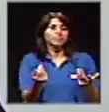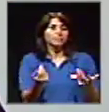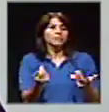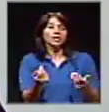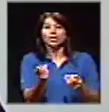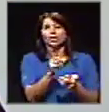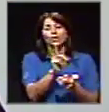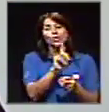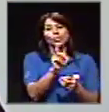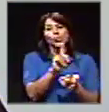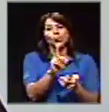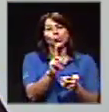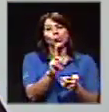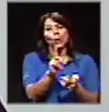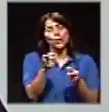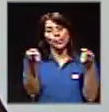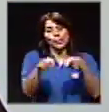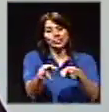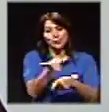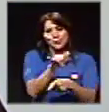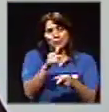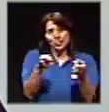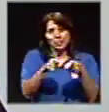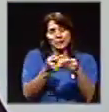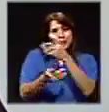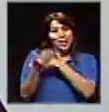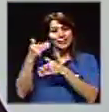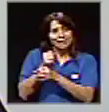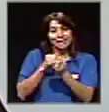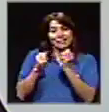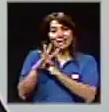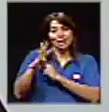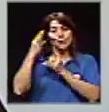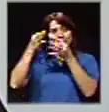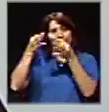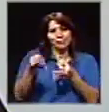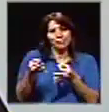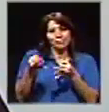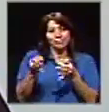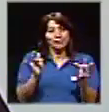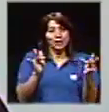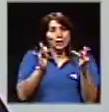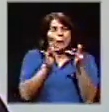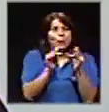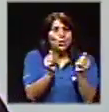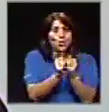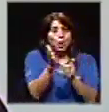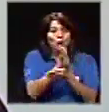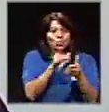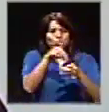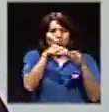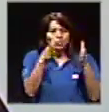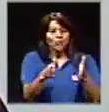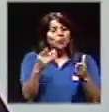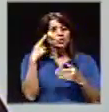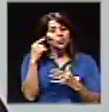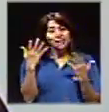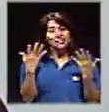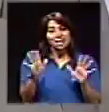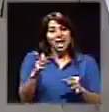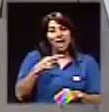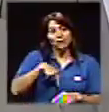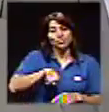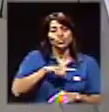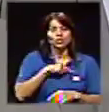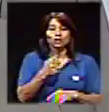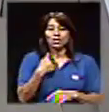la interacción de la sala con algunos diputados, porque ya tenemos dos capítulos,